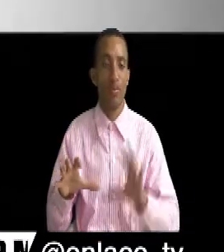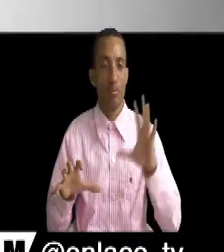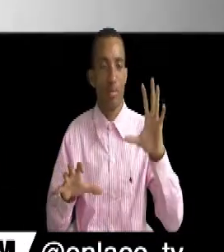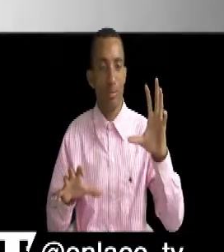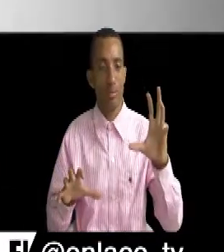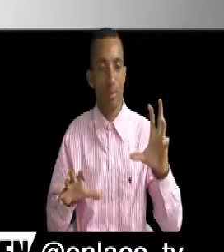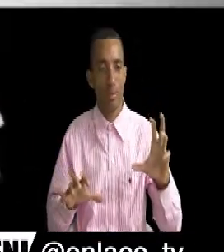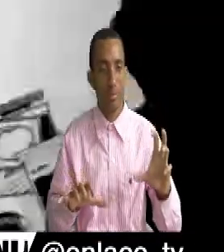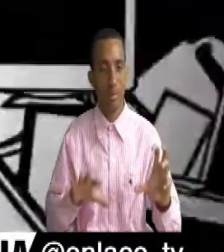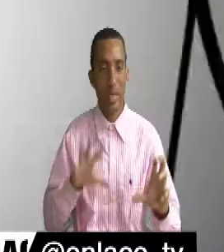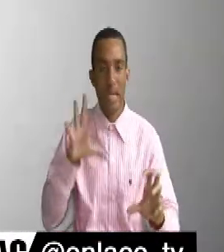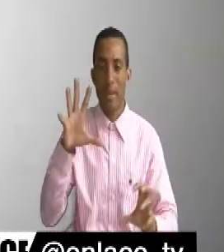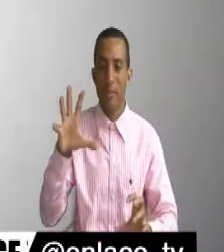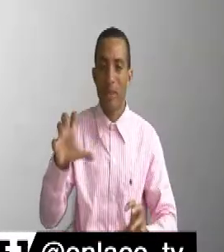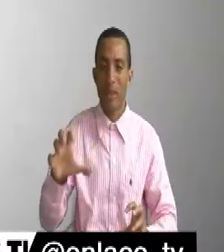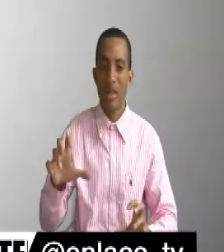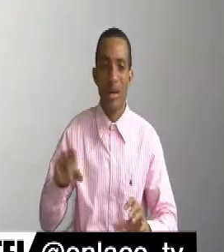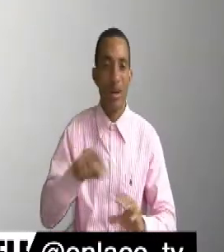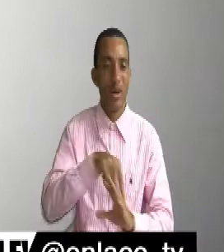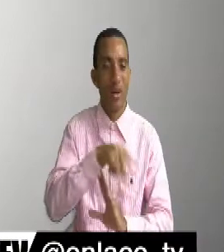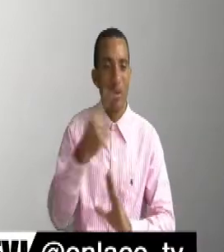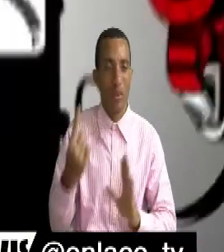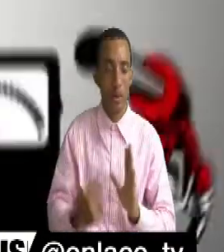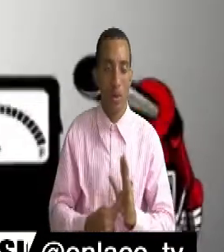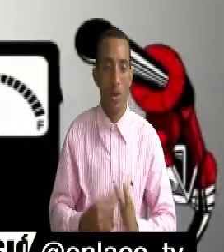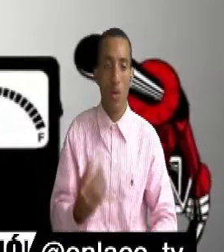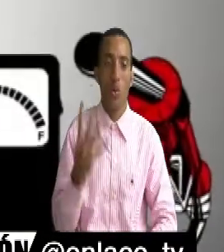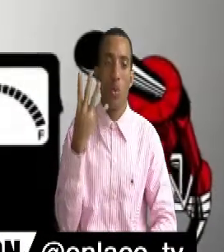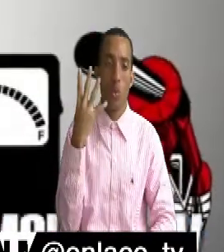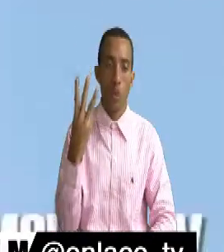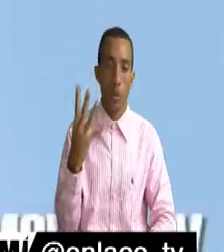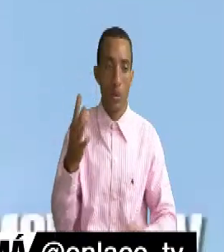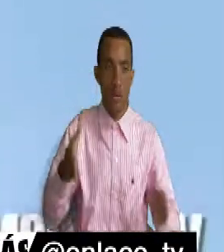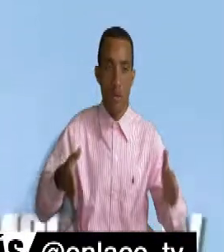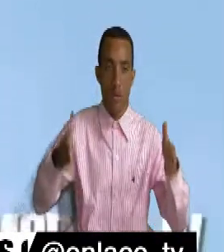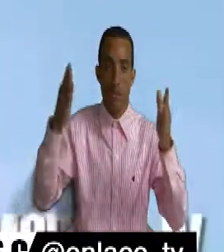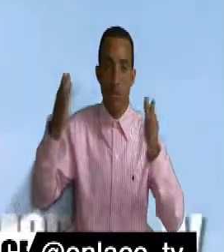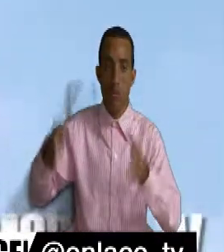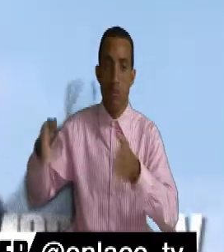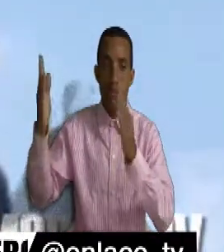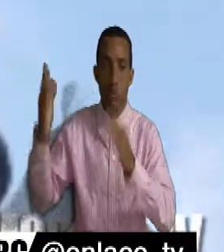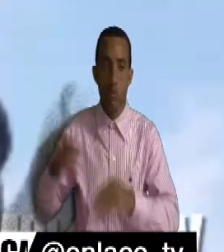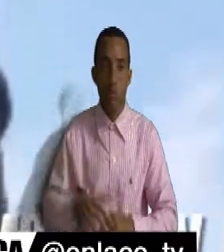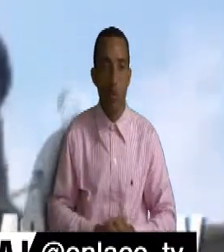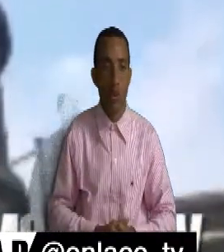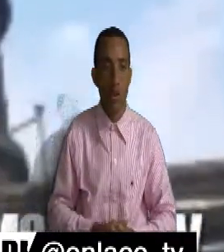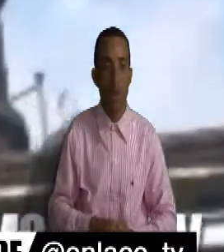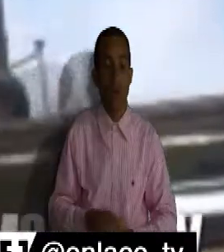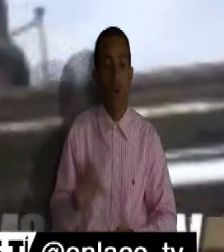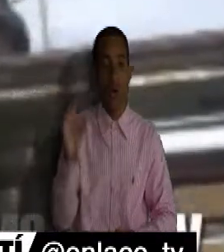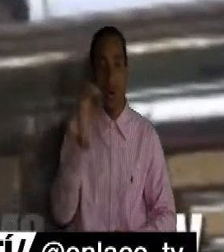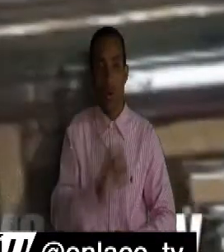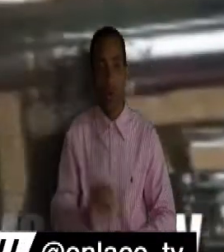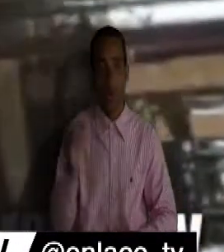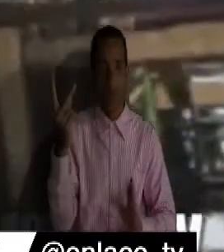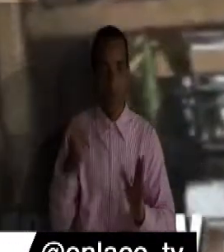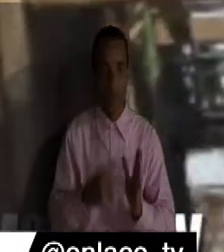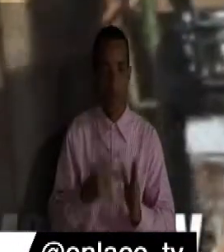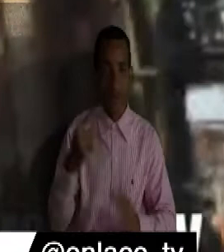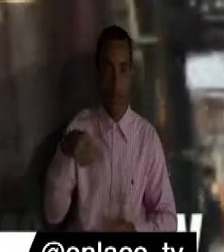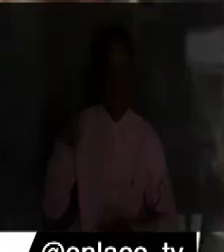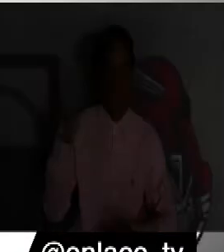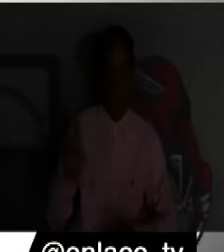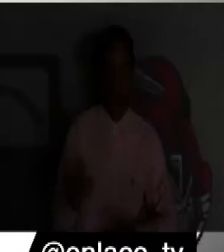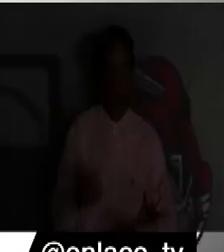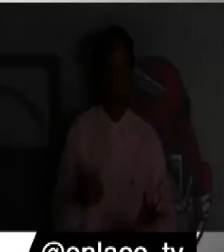la chatarrización total. En refinería tenemos 4 plantas cracking productoras de gasolina. Una de ellas está parada desde octubre de 2016 con graves daños, casi